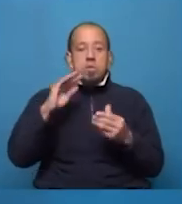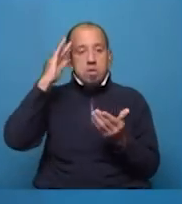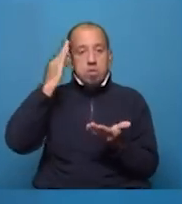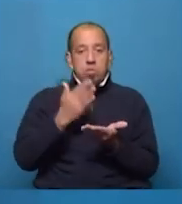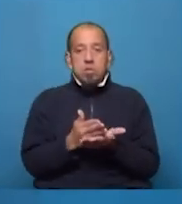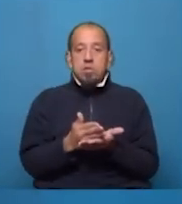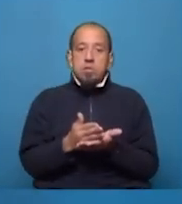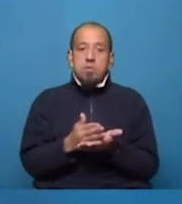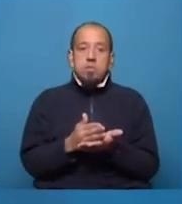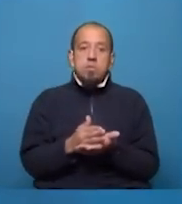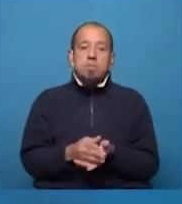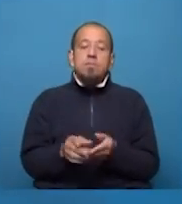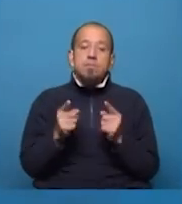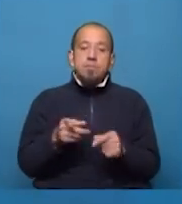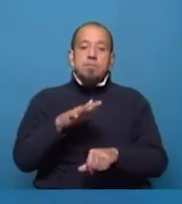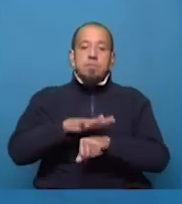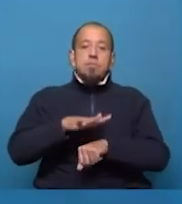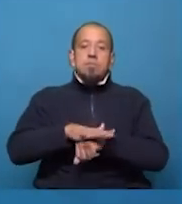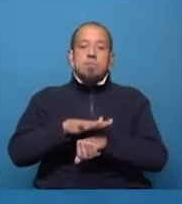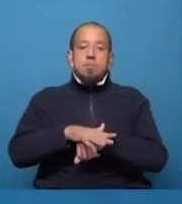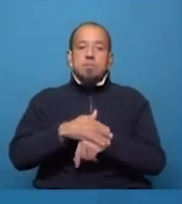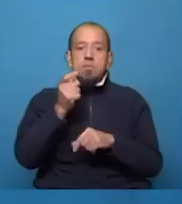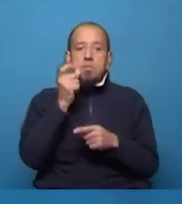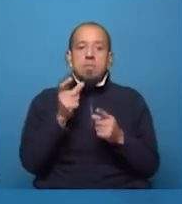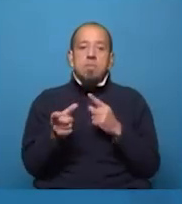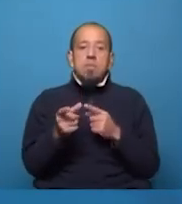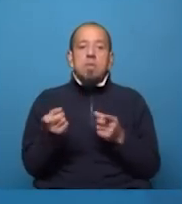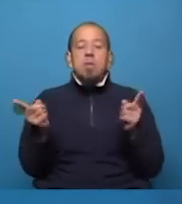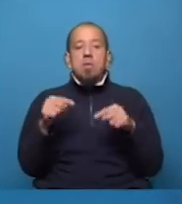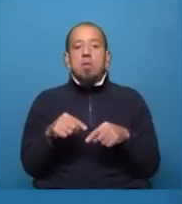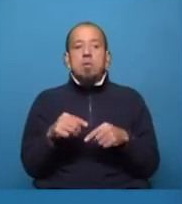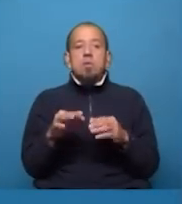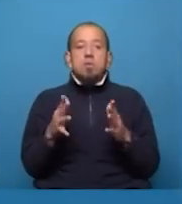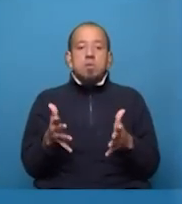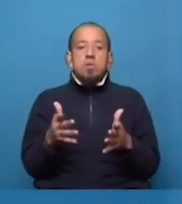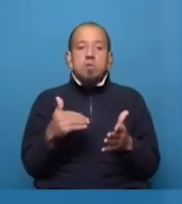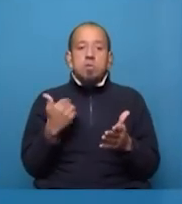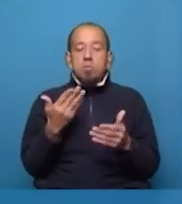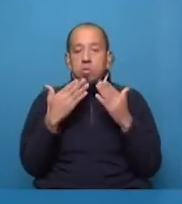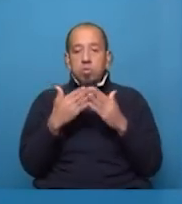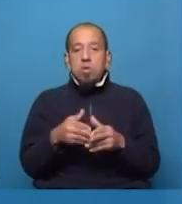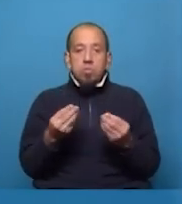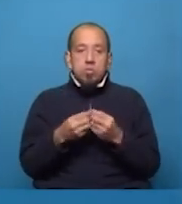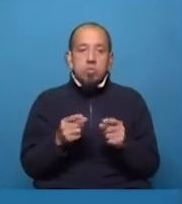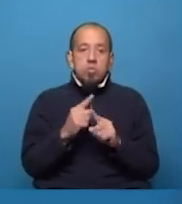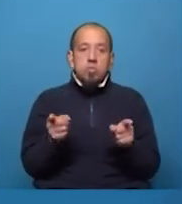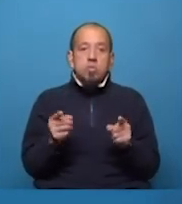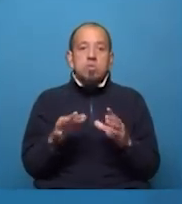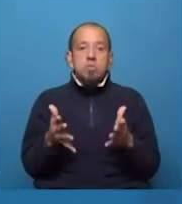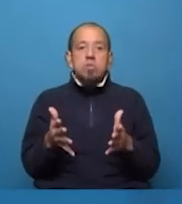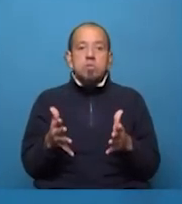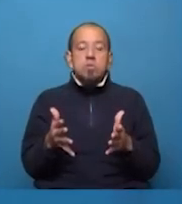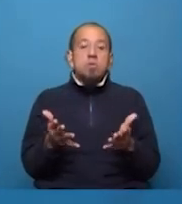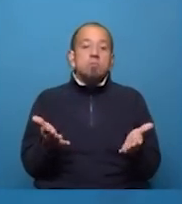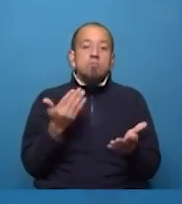dictadura y en ese momento con el mismo argumento dijimos vengan que no le vamos a preguntar mucho era para traer